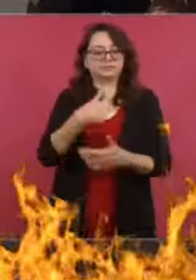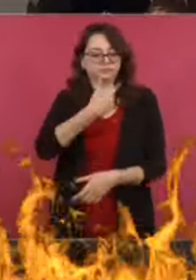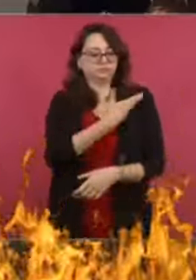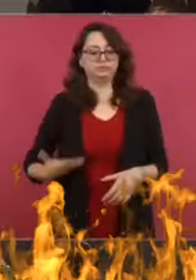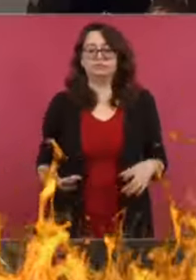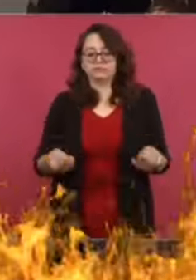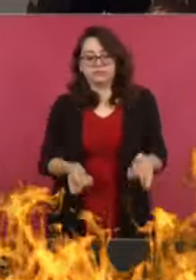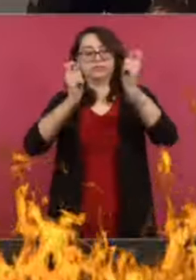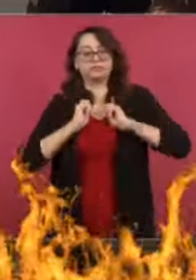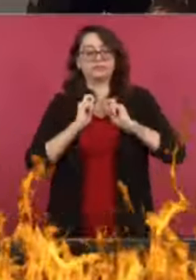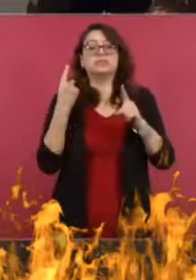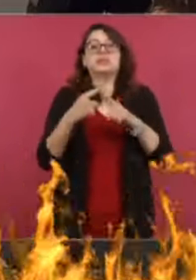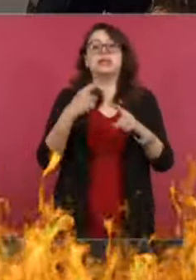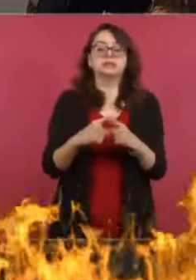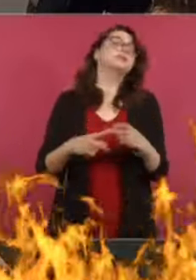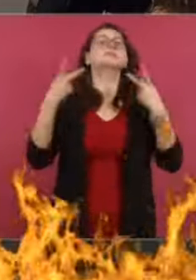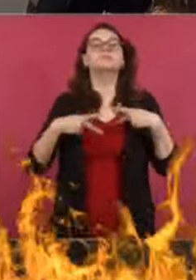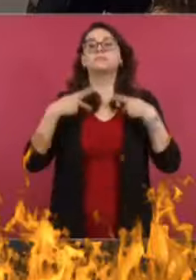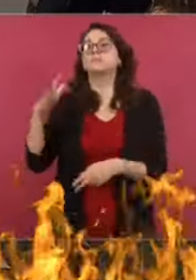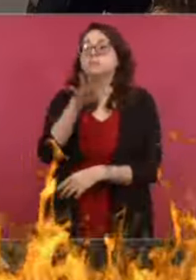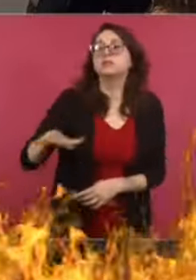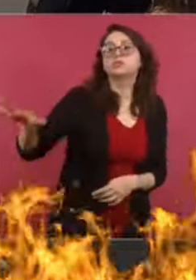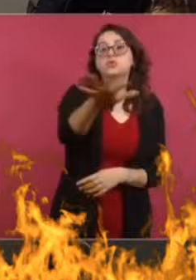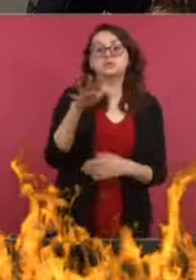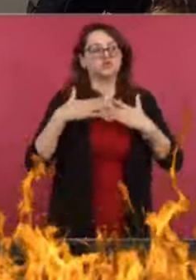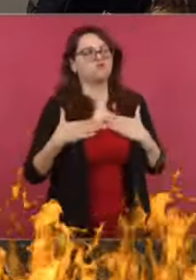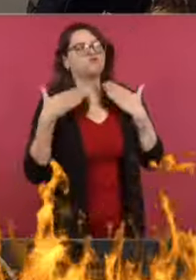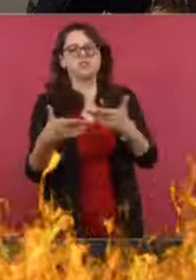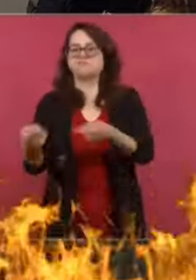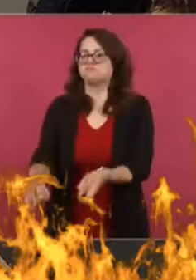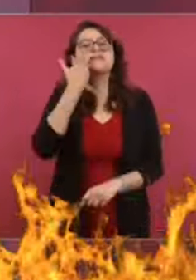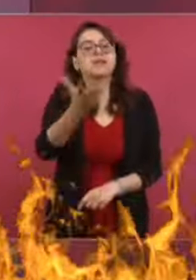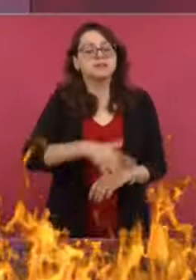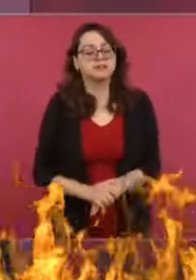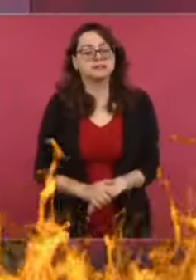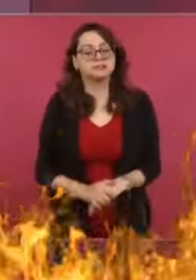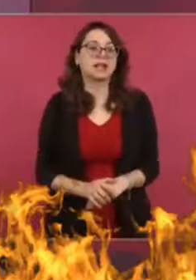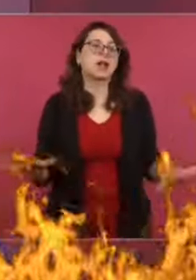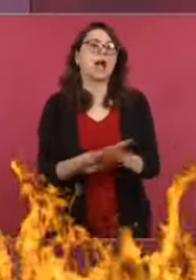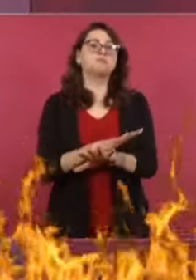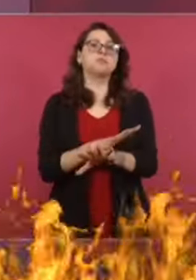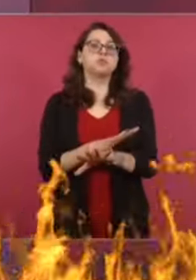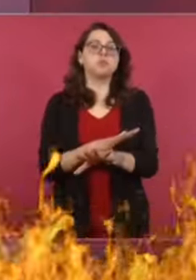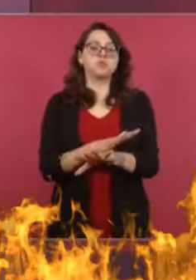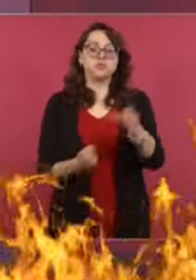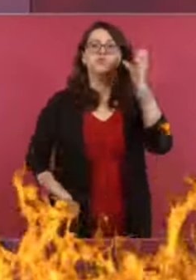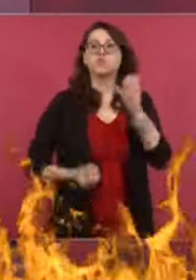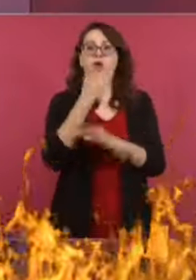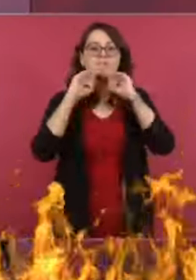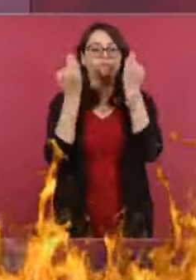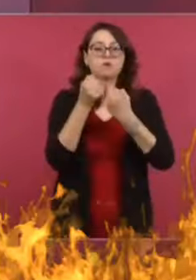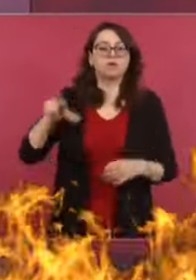gente quería un cambio. Y es lo que estamos haciendo. Nada más.